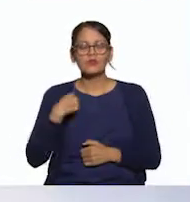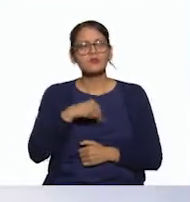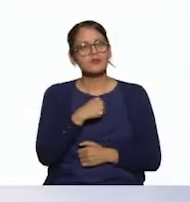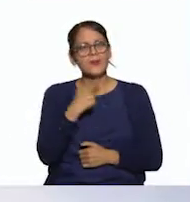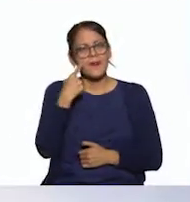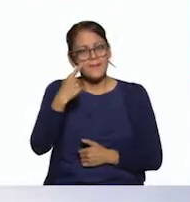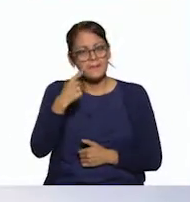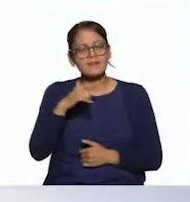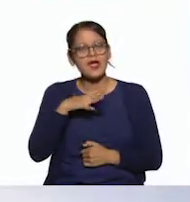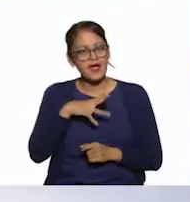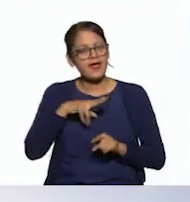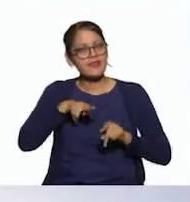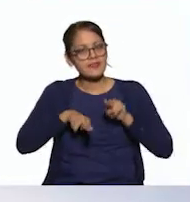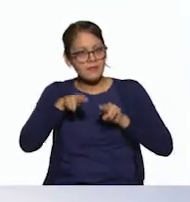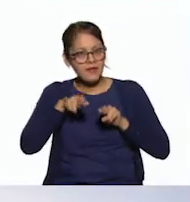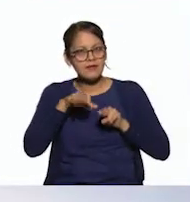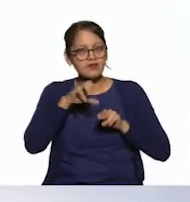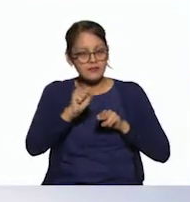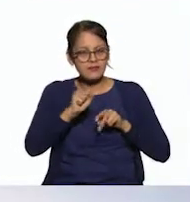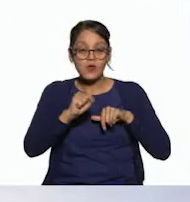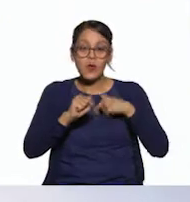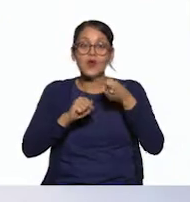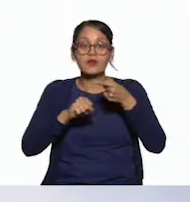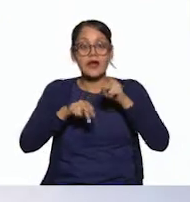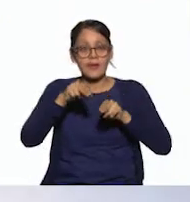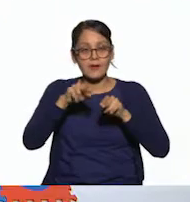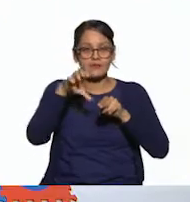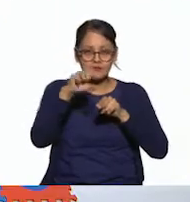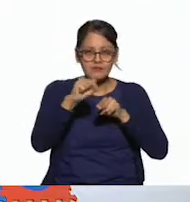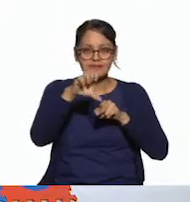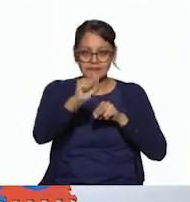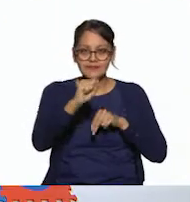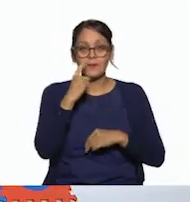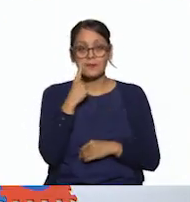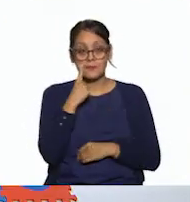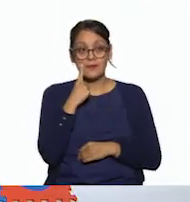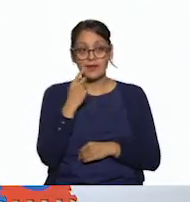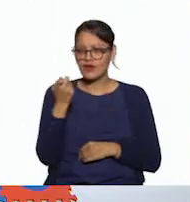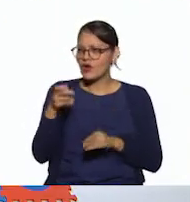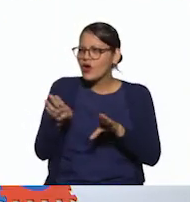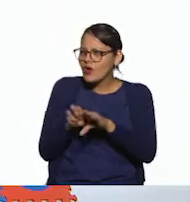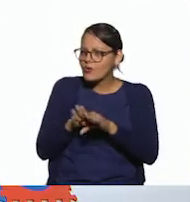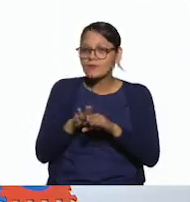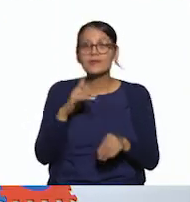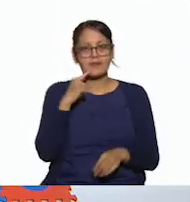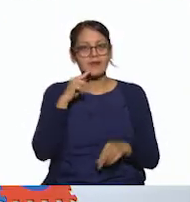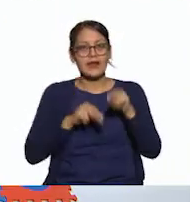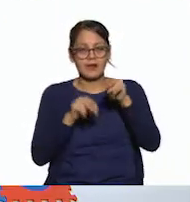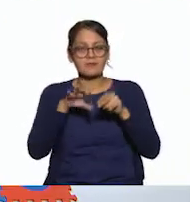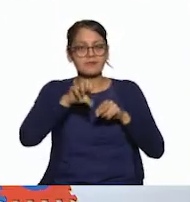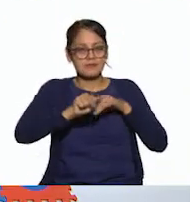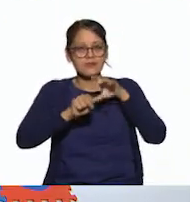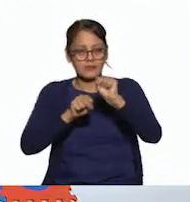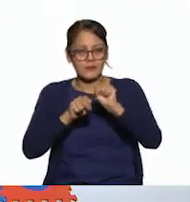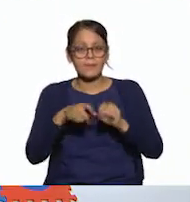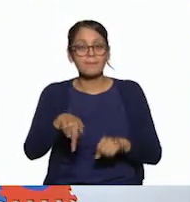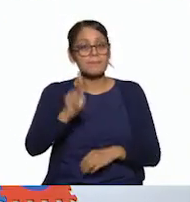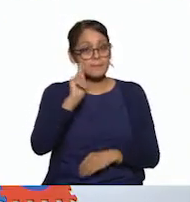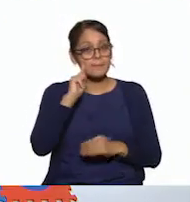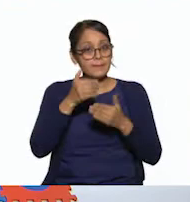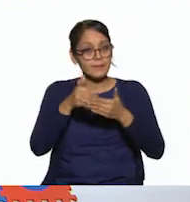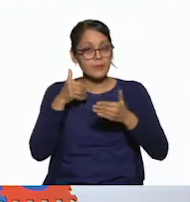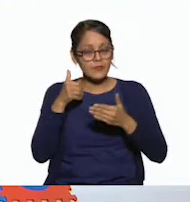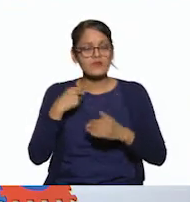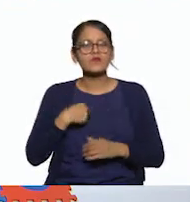por niveles. ¿Cómo por niveles? Sí, vamos a ir por niveles. Vamos a ir explorando los niveles. Pero para